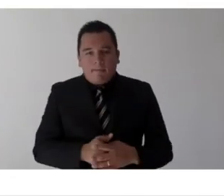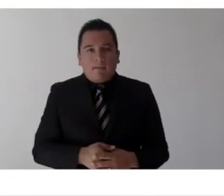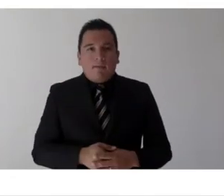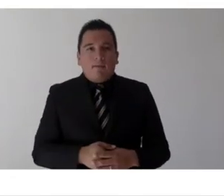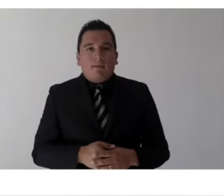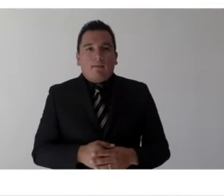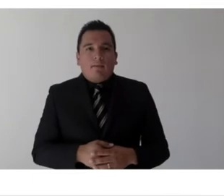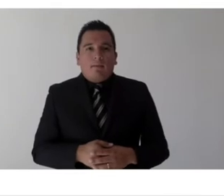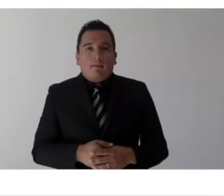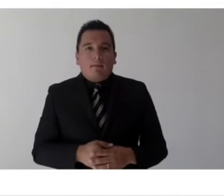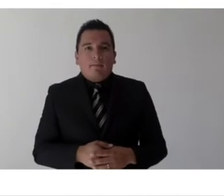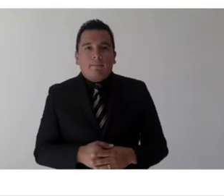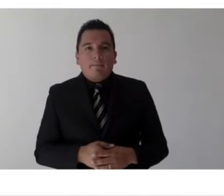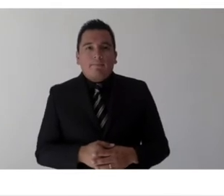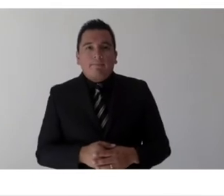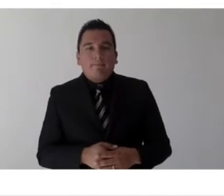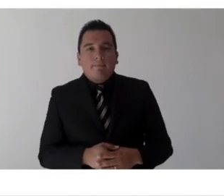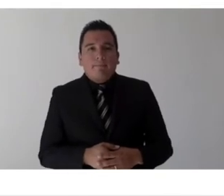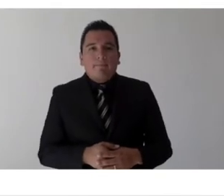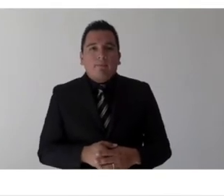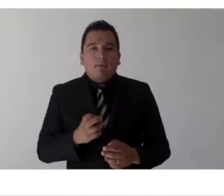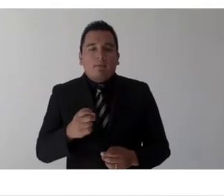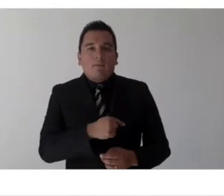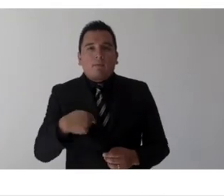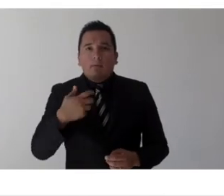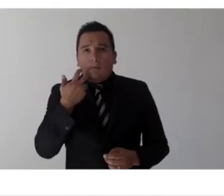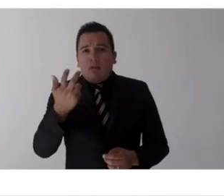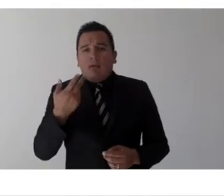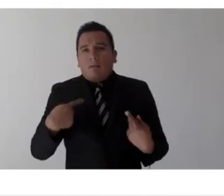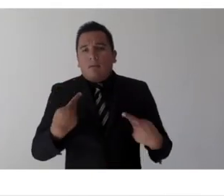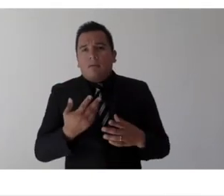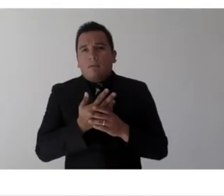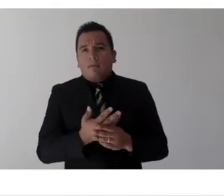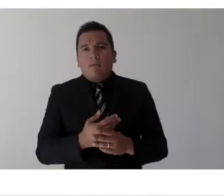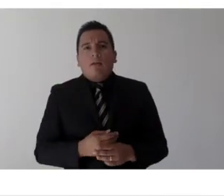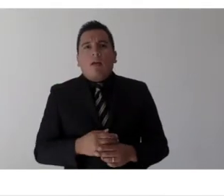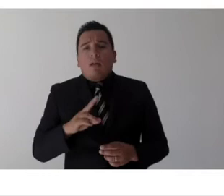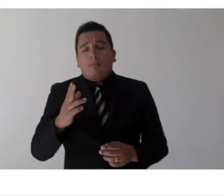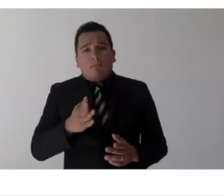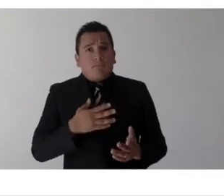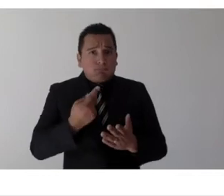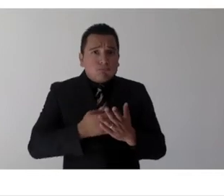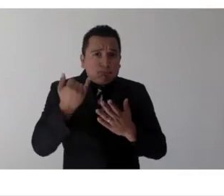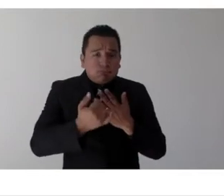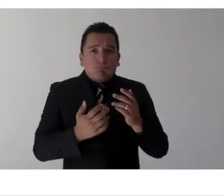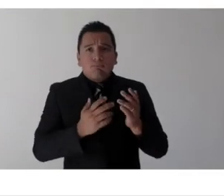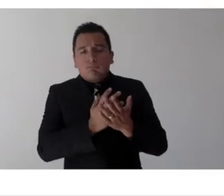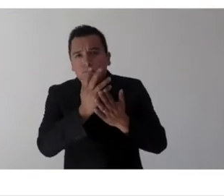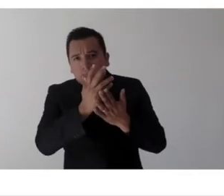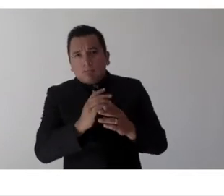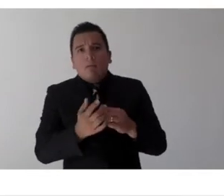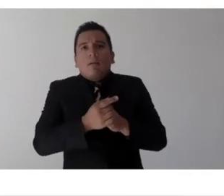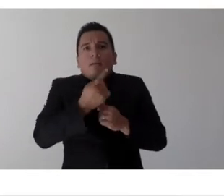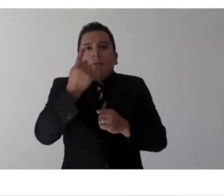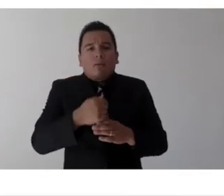sus cartas de motivación es eso, ¿no? Es que nos digan cuáles son como los proyectos que quieren impulsar y por qué desde lo más profundo